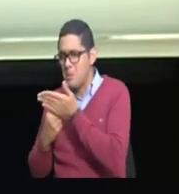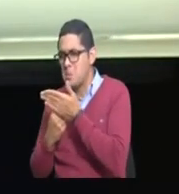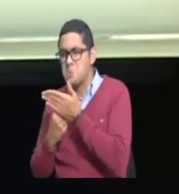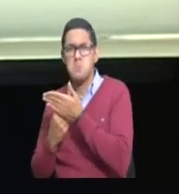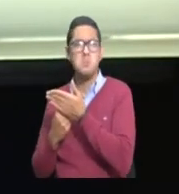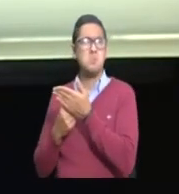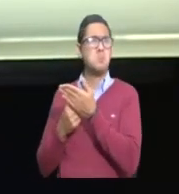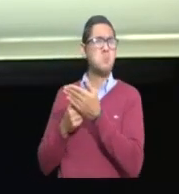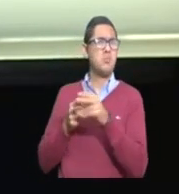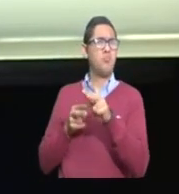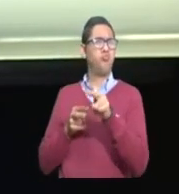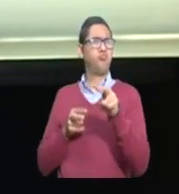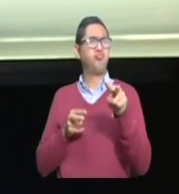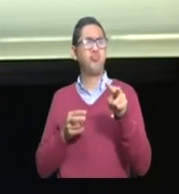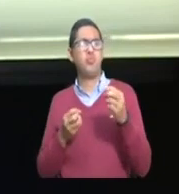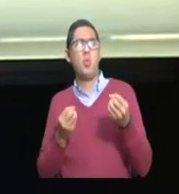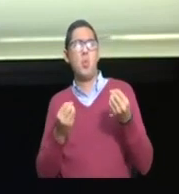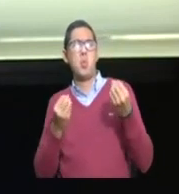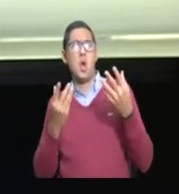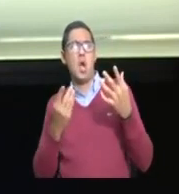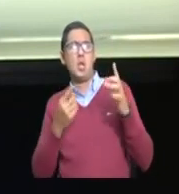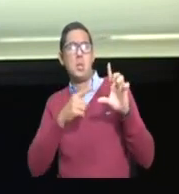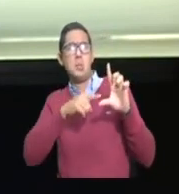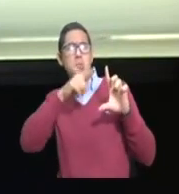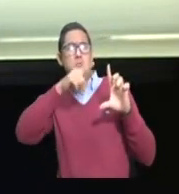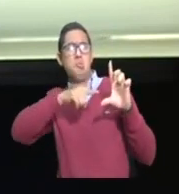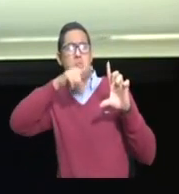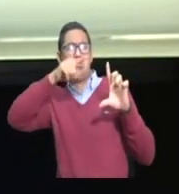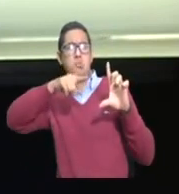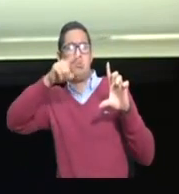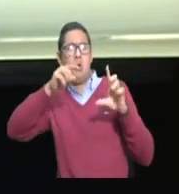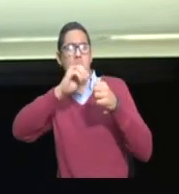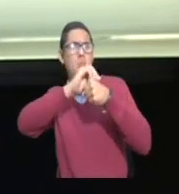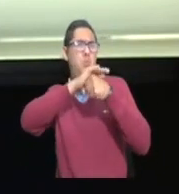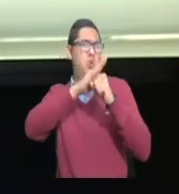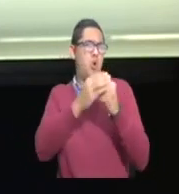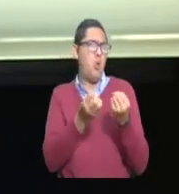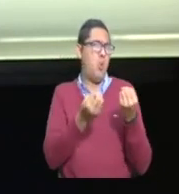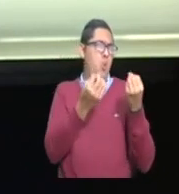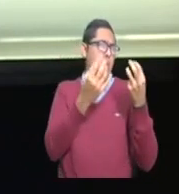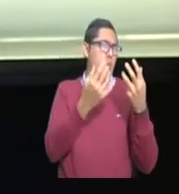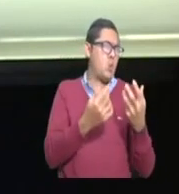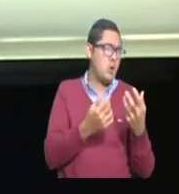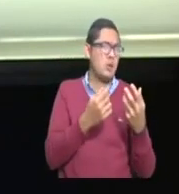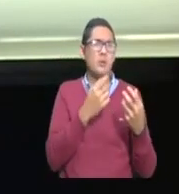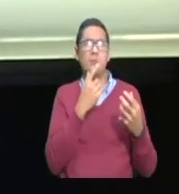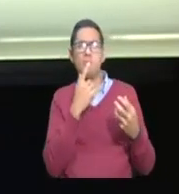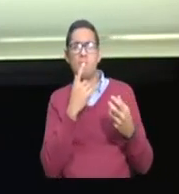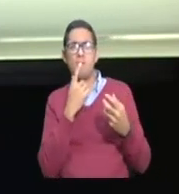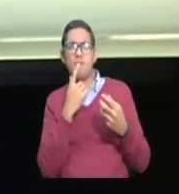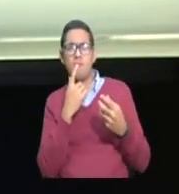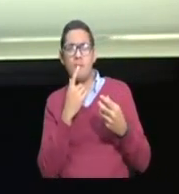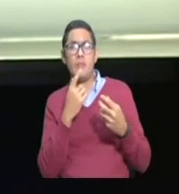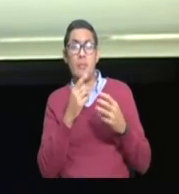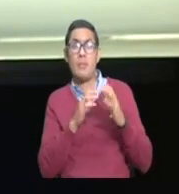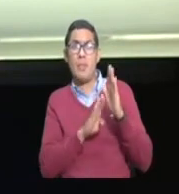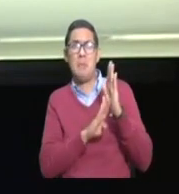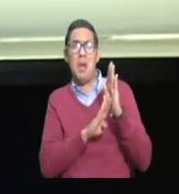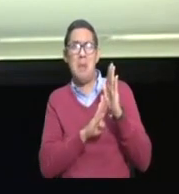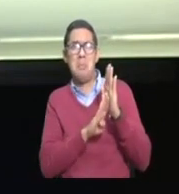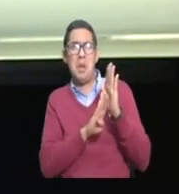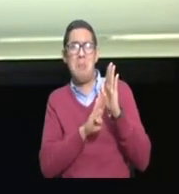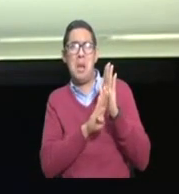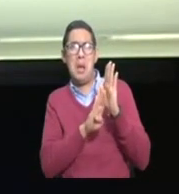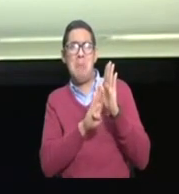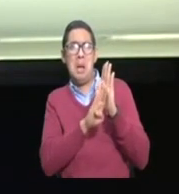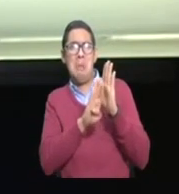cómo se están manejando las cifras en la pandemia, al mantenimiento en el ascenso de